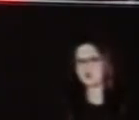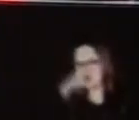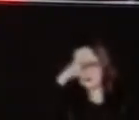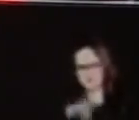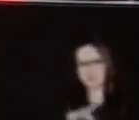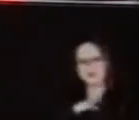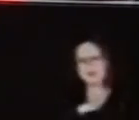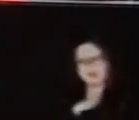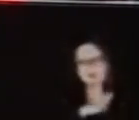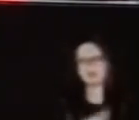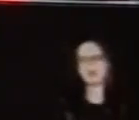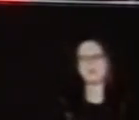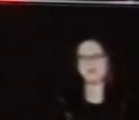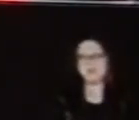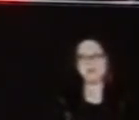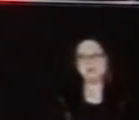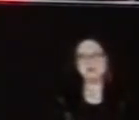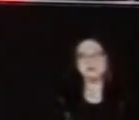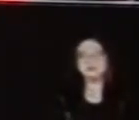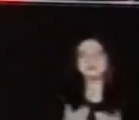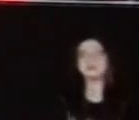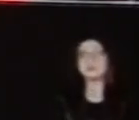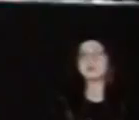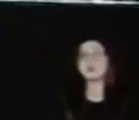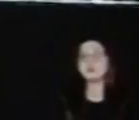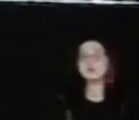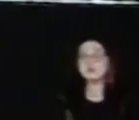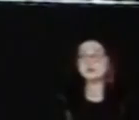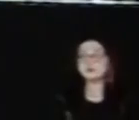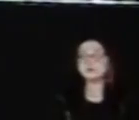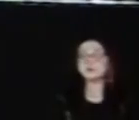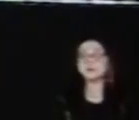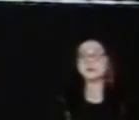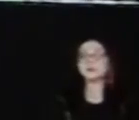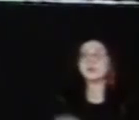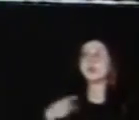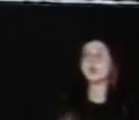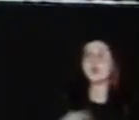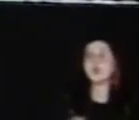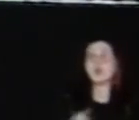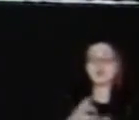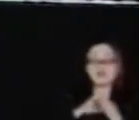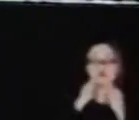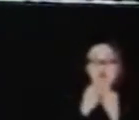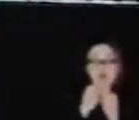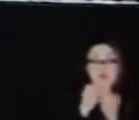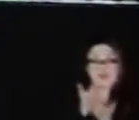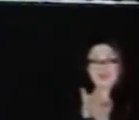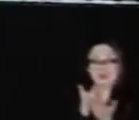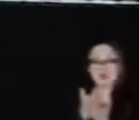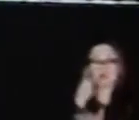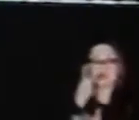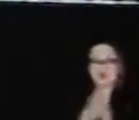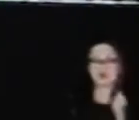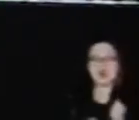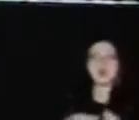padecemos. En cuanto a la ineficiencia del modelo económico